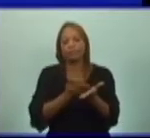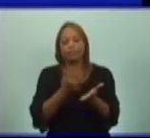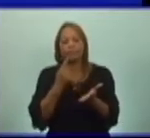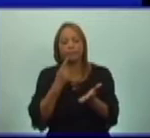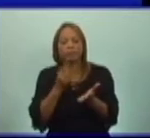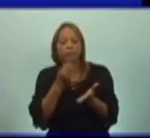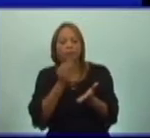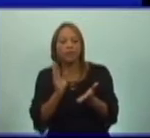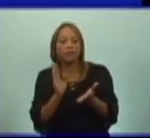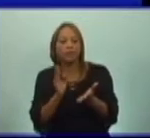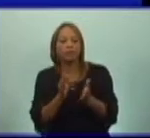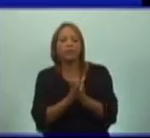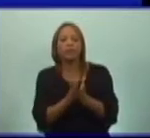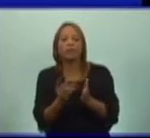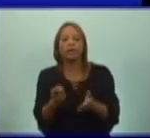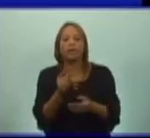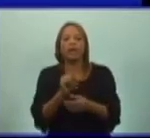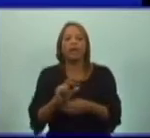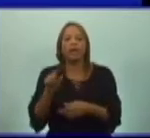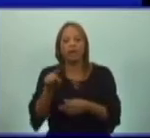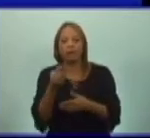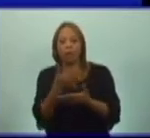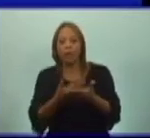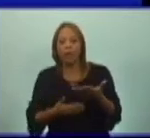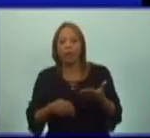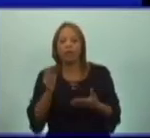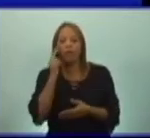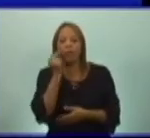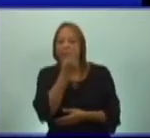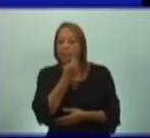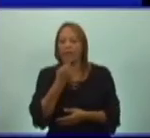como el cuaderno martiano,